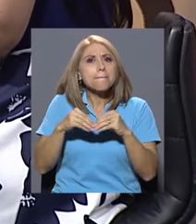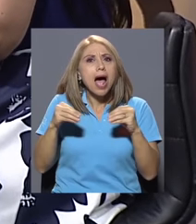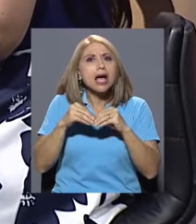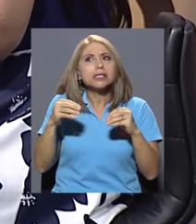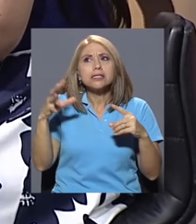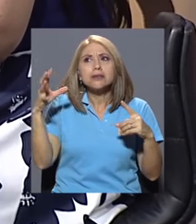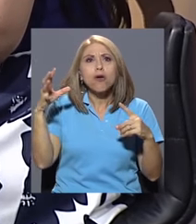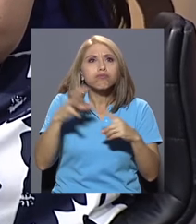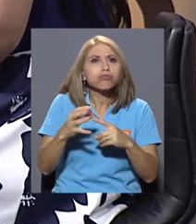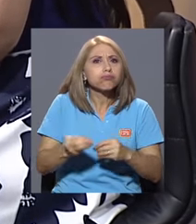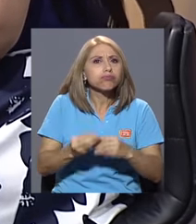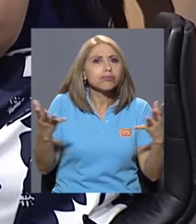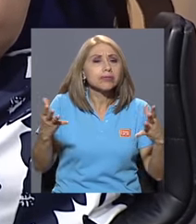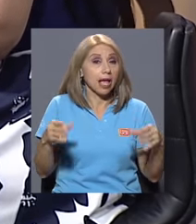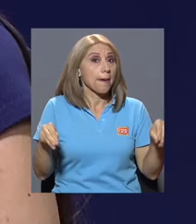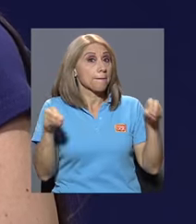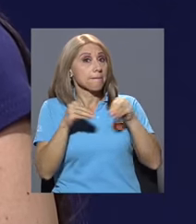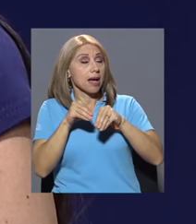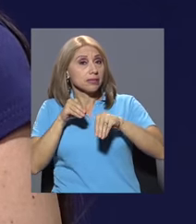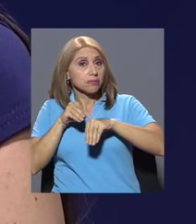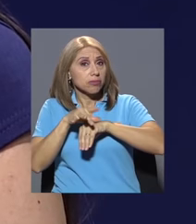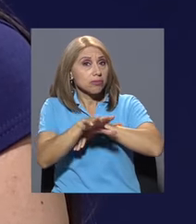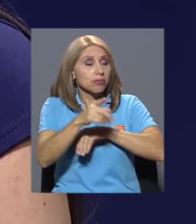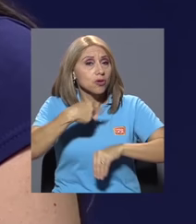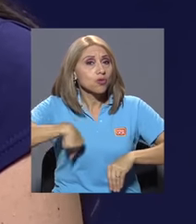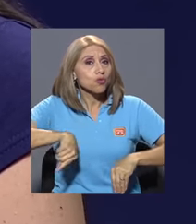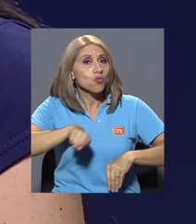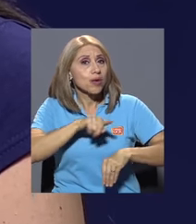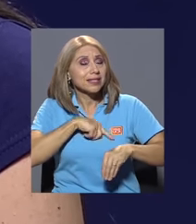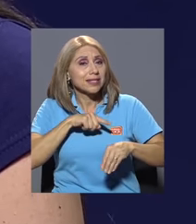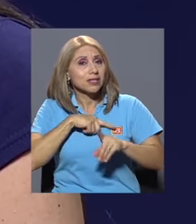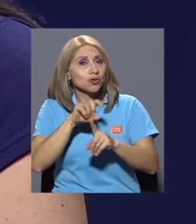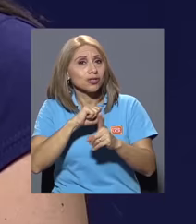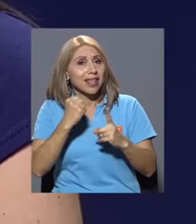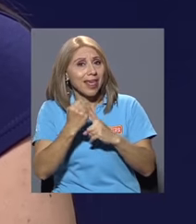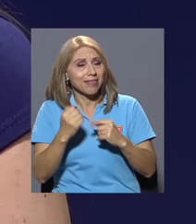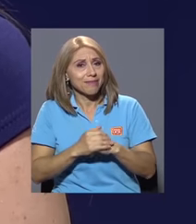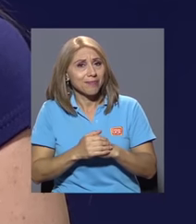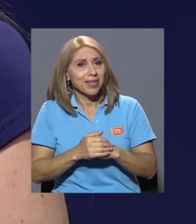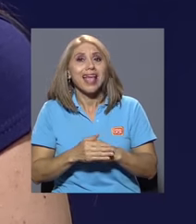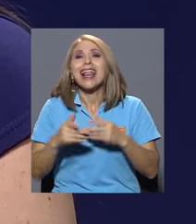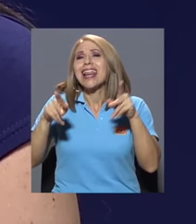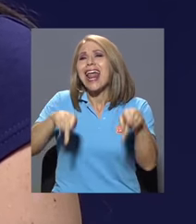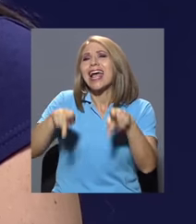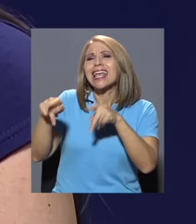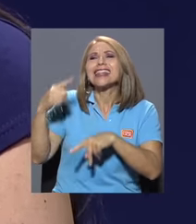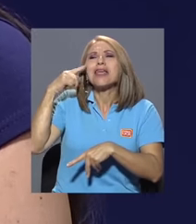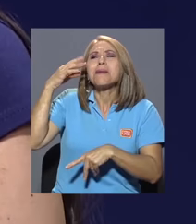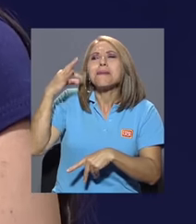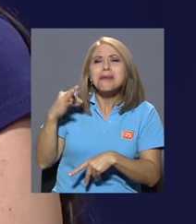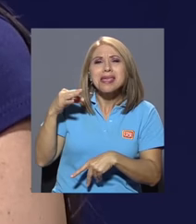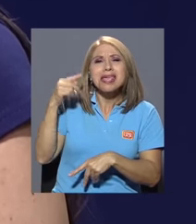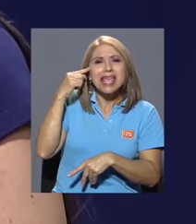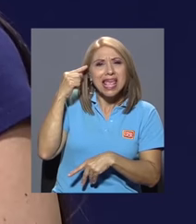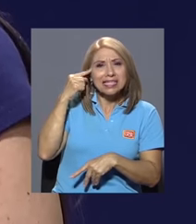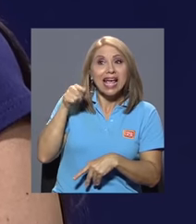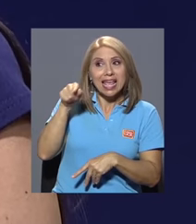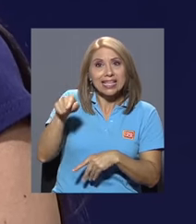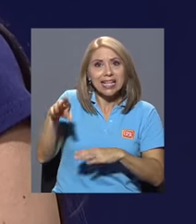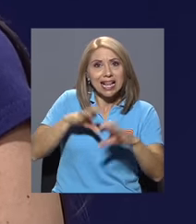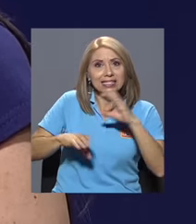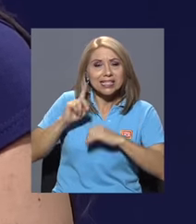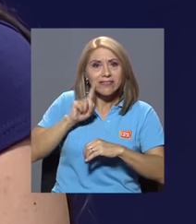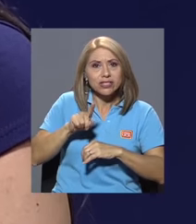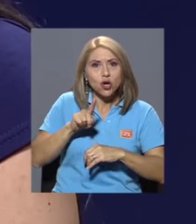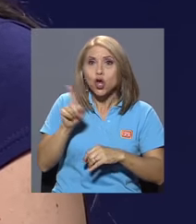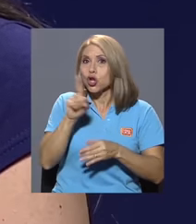Que es quizá la que más permea a nuestra sociedad. La que más la gente tiende a pensar que esa es la ciencia ficción. A relacionarse. No digo que no lo sea, claro que